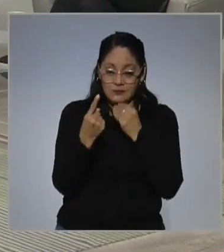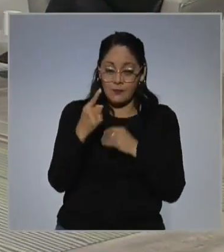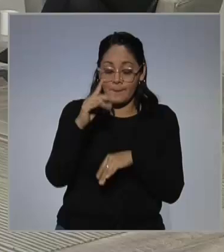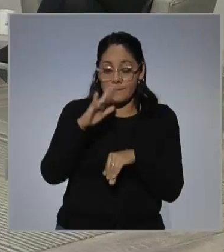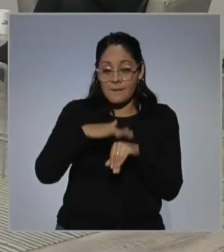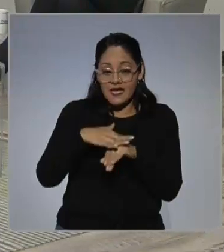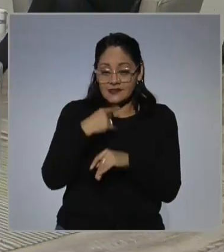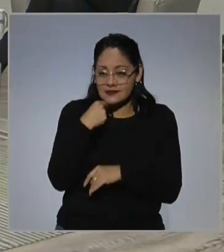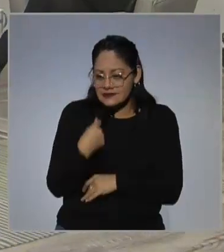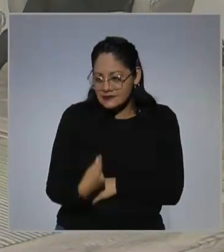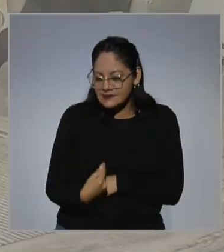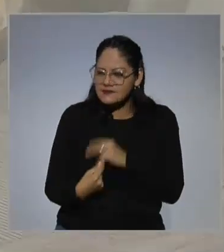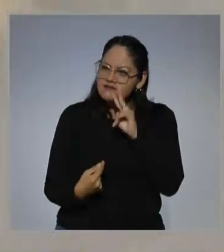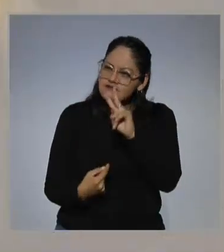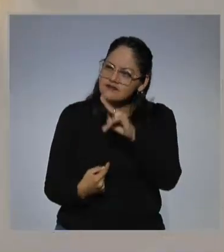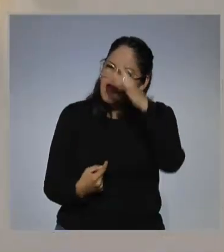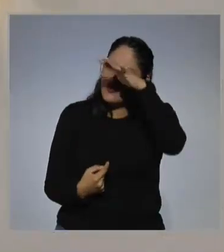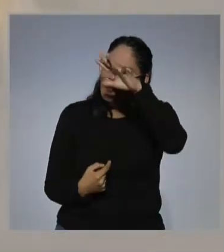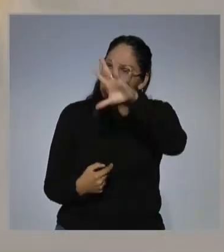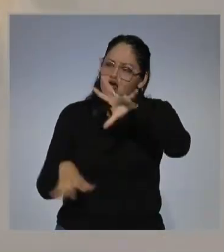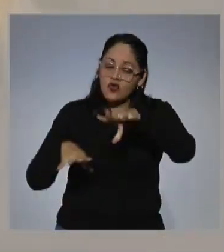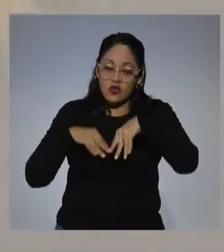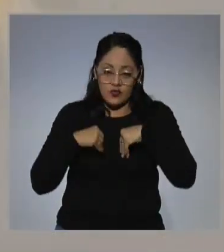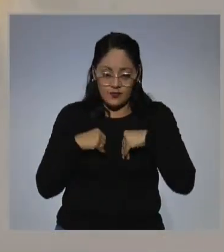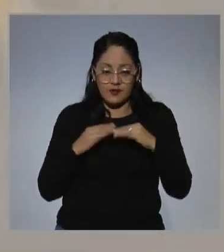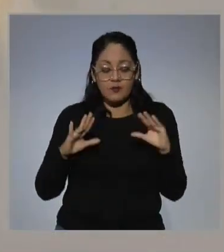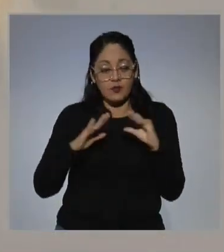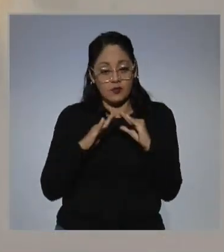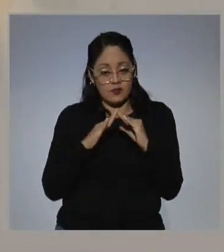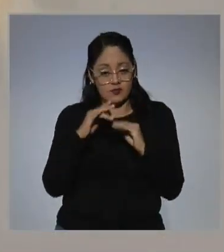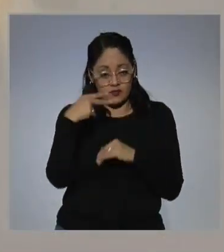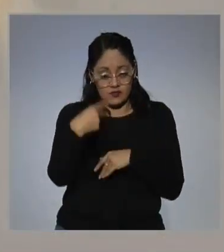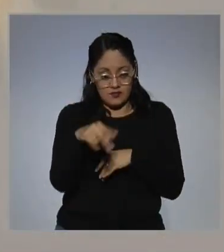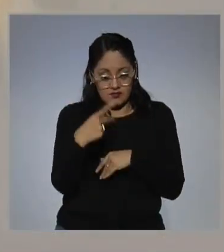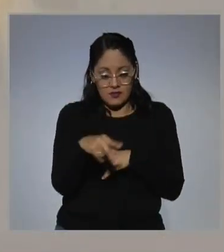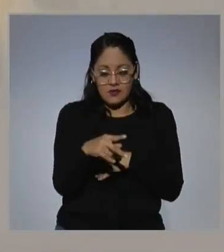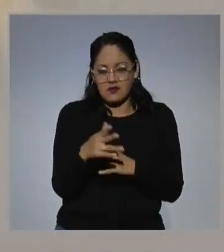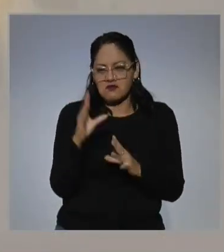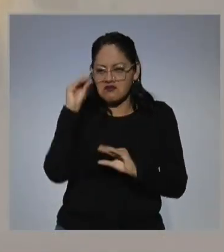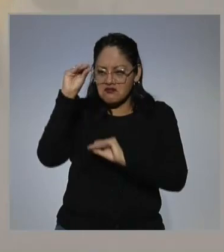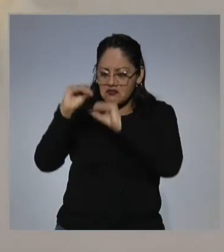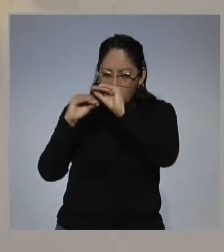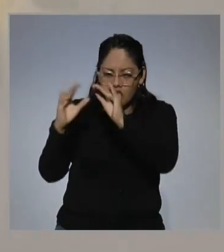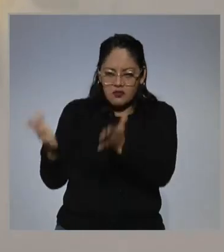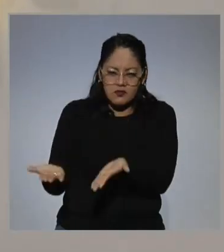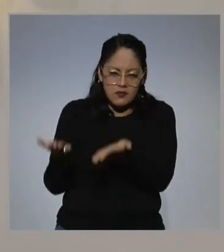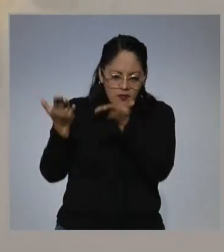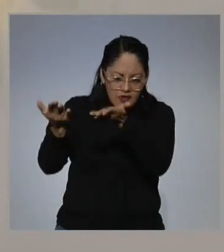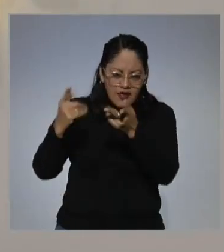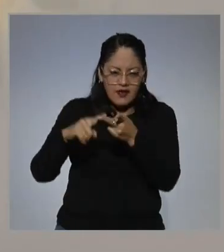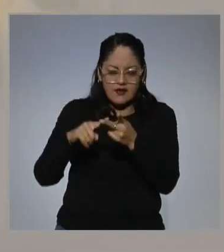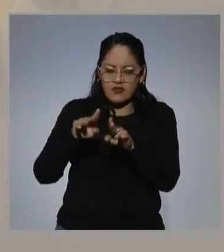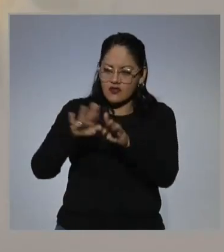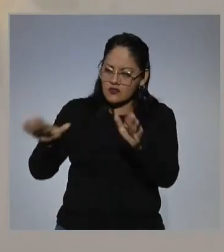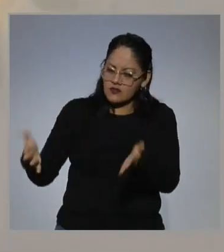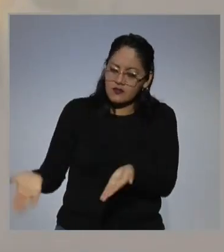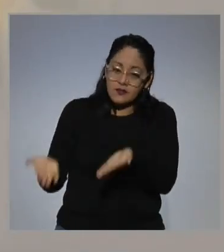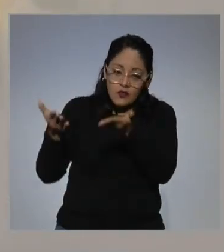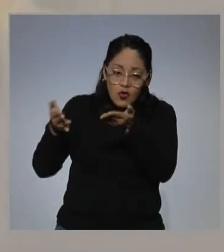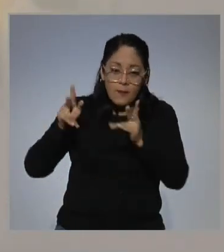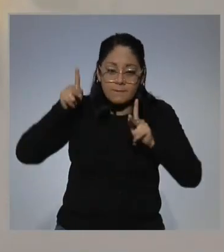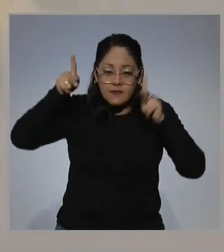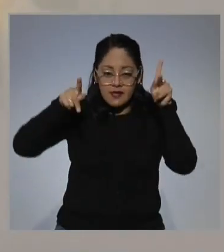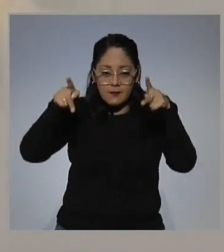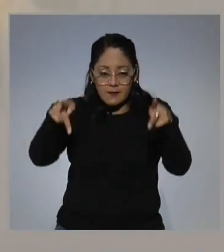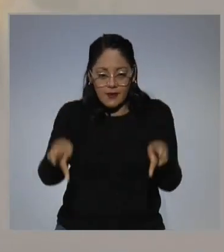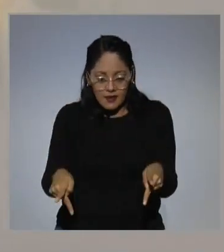pequeño sigue el ejemplo de los adultos, y si en tu casa viste que se montó un altar, que se montó una ofrenda, que se visitó al